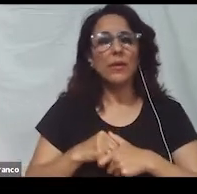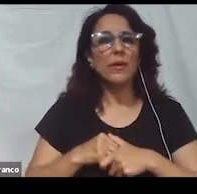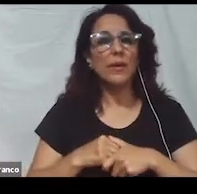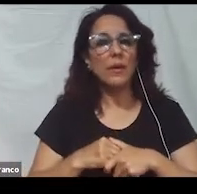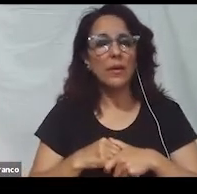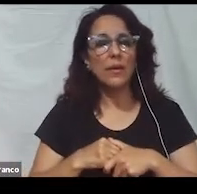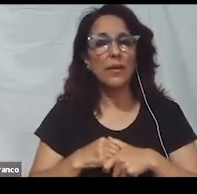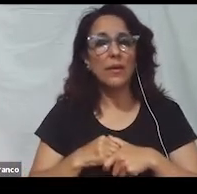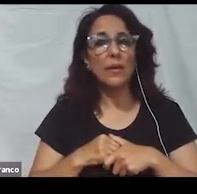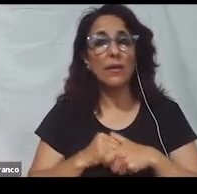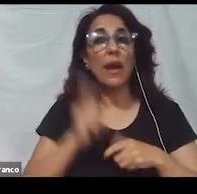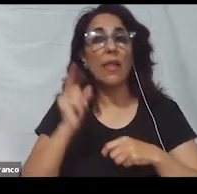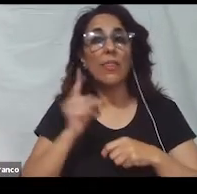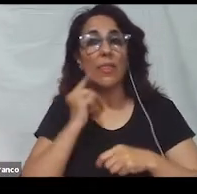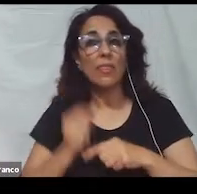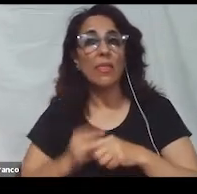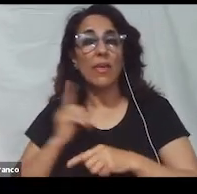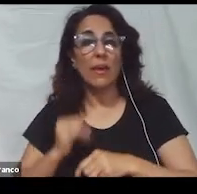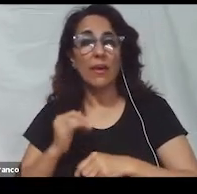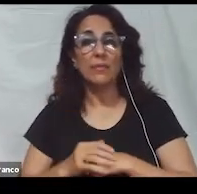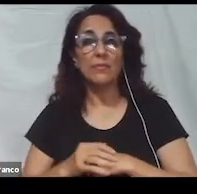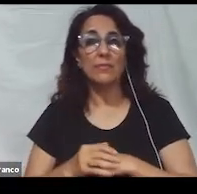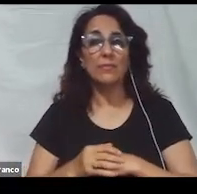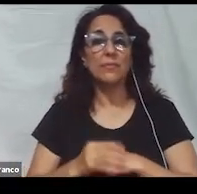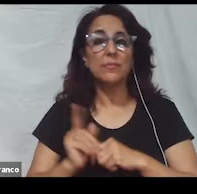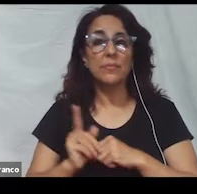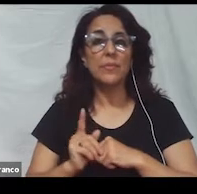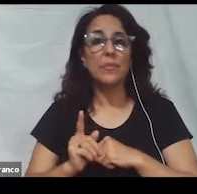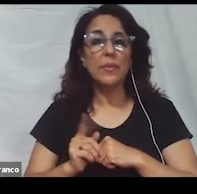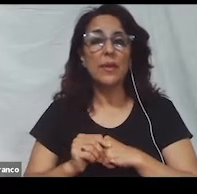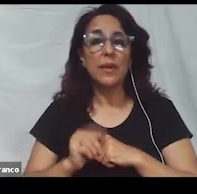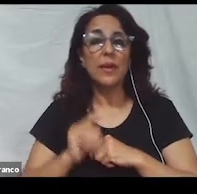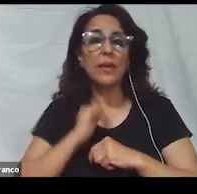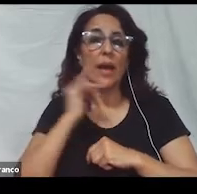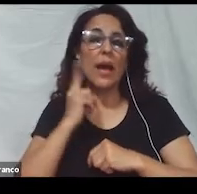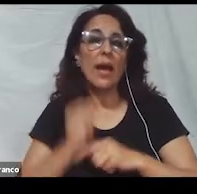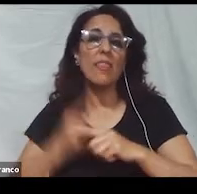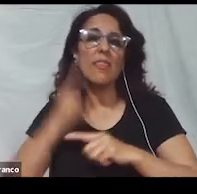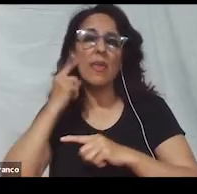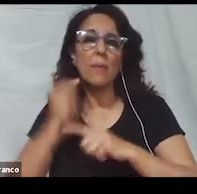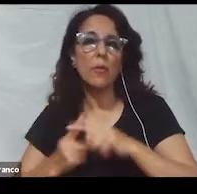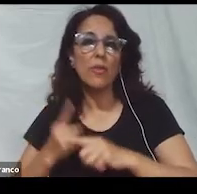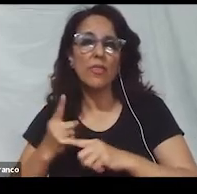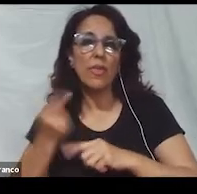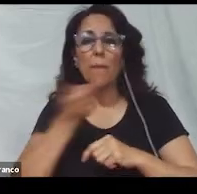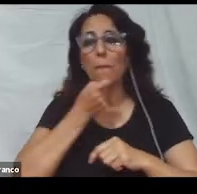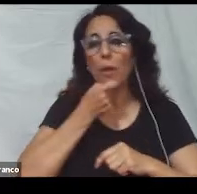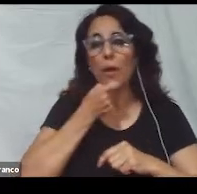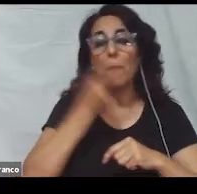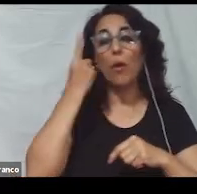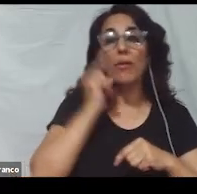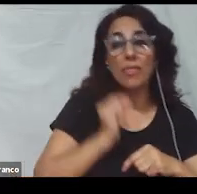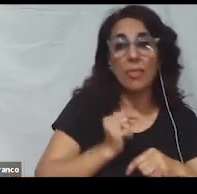Entonces, cada día, lo importante es saber, en este día, en esta hora, ¿qué curso? Y nuevamente, otra vez nuevo, en